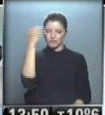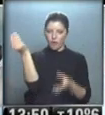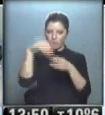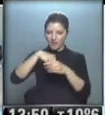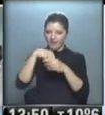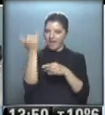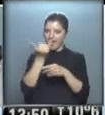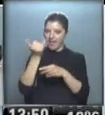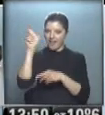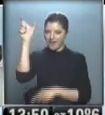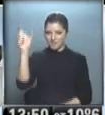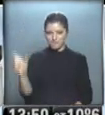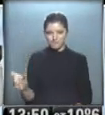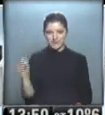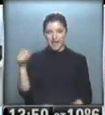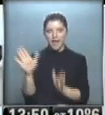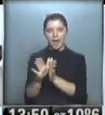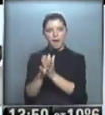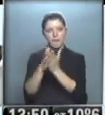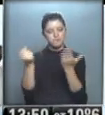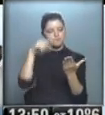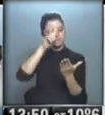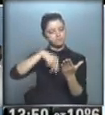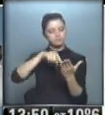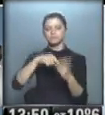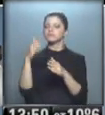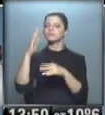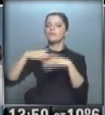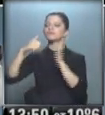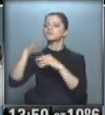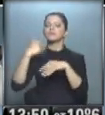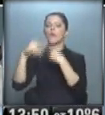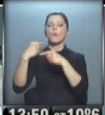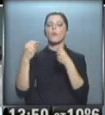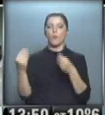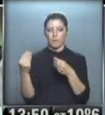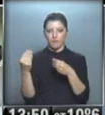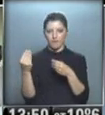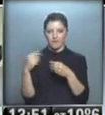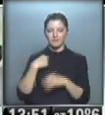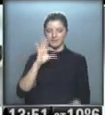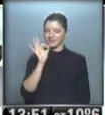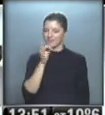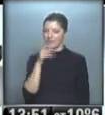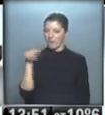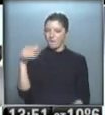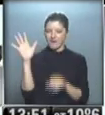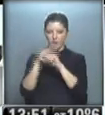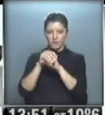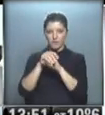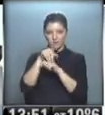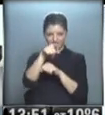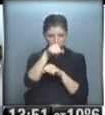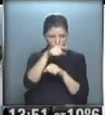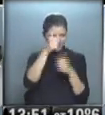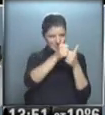ya tiene la carpeta para que esta obra continúe en etapa yo sé que mi amigo que está al lado suyo